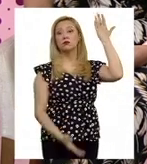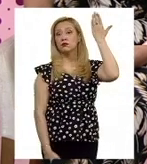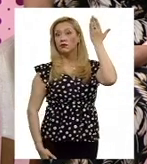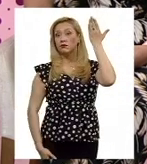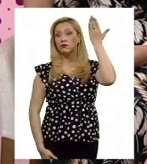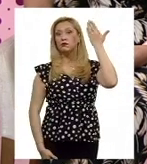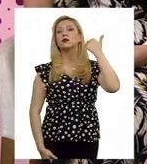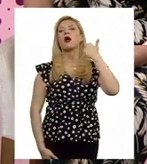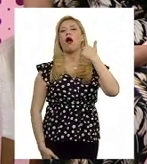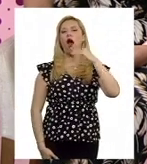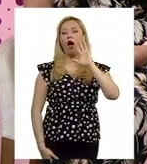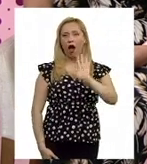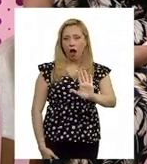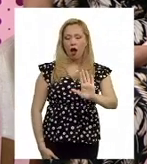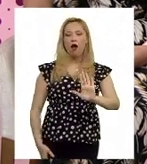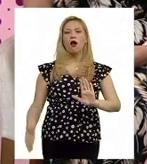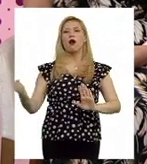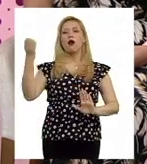analizarlos